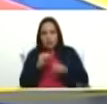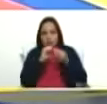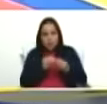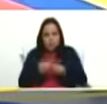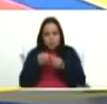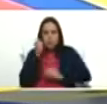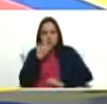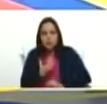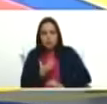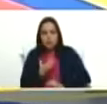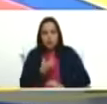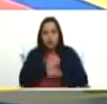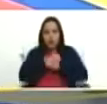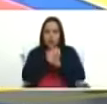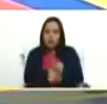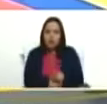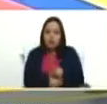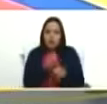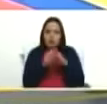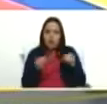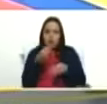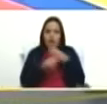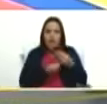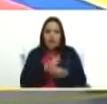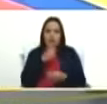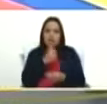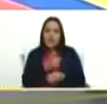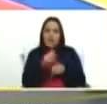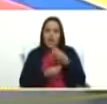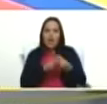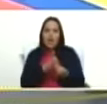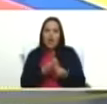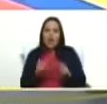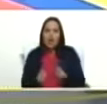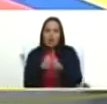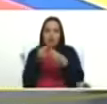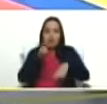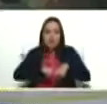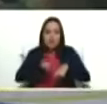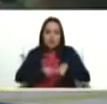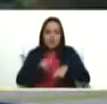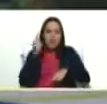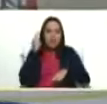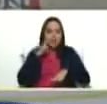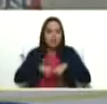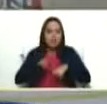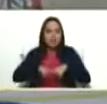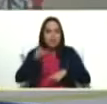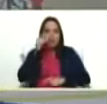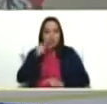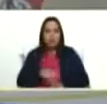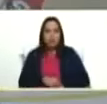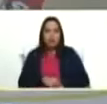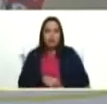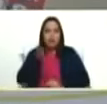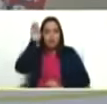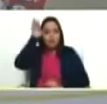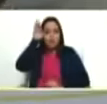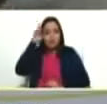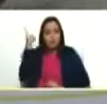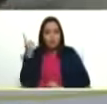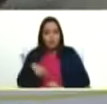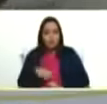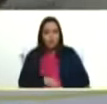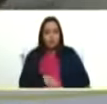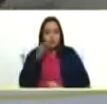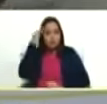amor. Y todo lo que hacemos tenemos que hacerlo por esos niños, por esas niñas, por su futuro, por